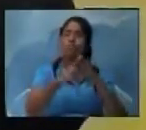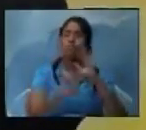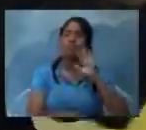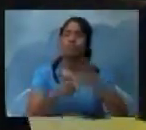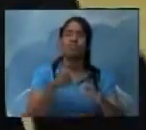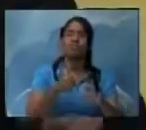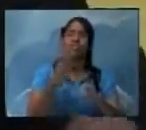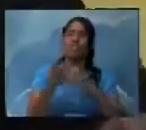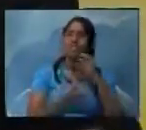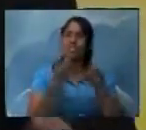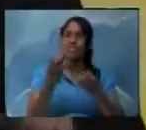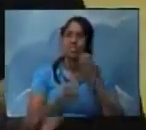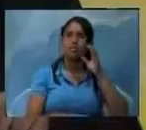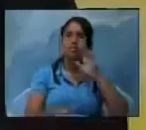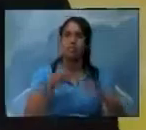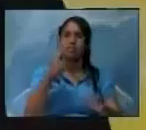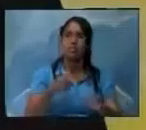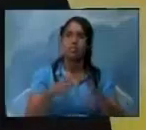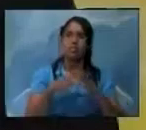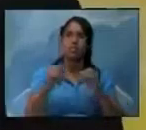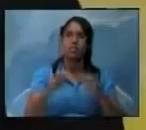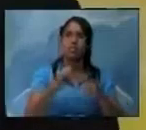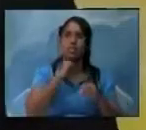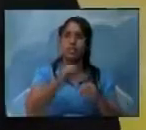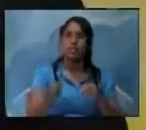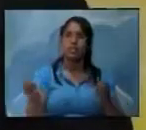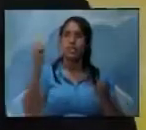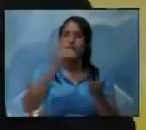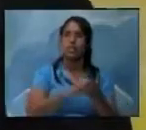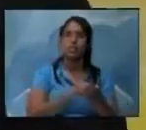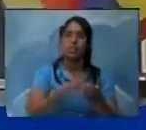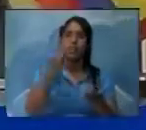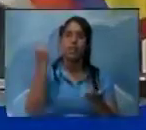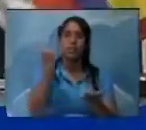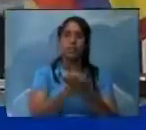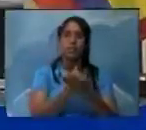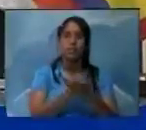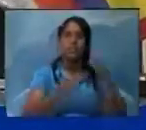jueves, viernes, sábado y domingo. 7 veces.